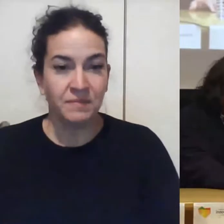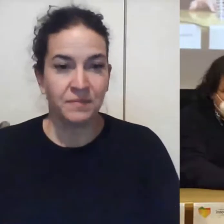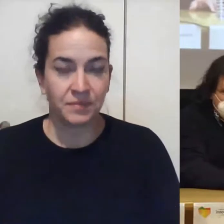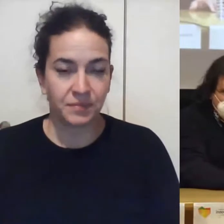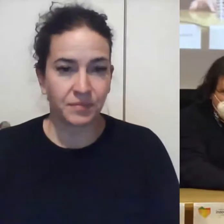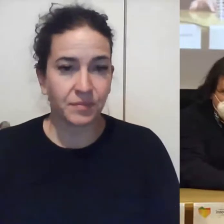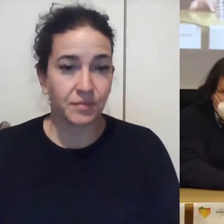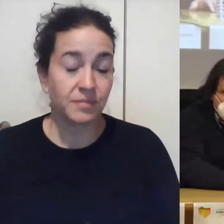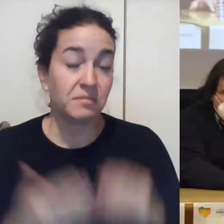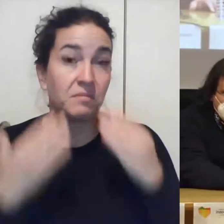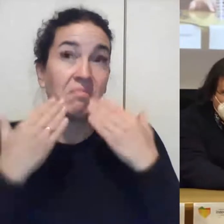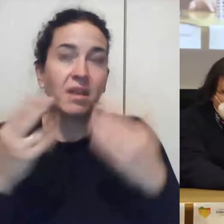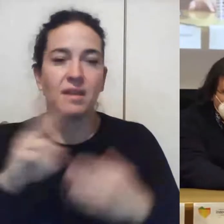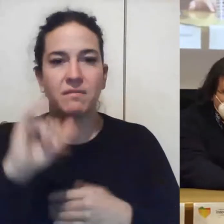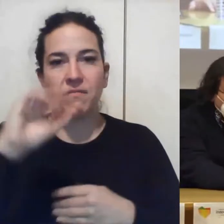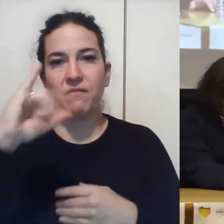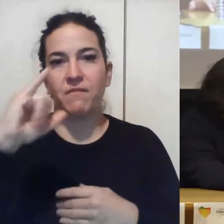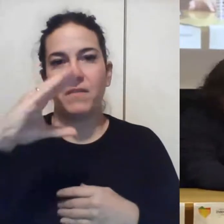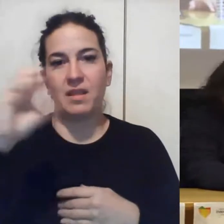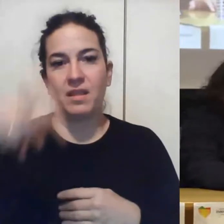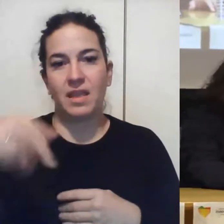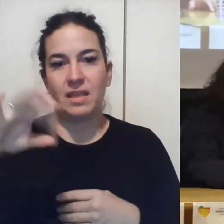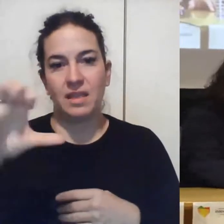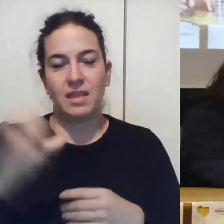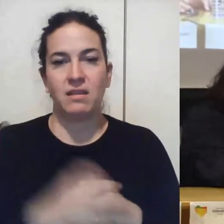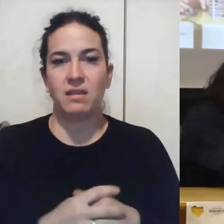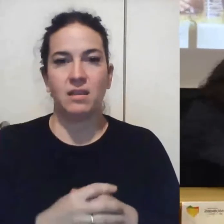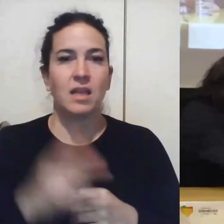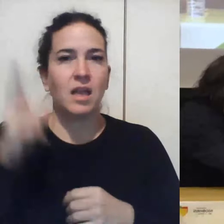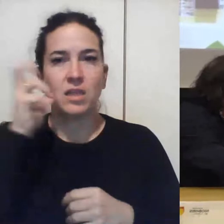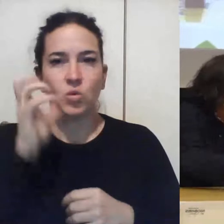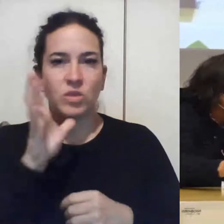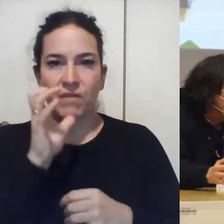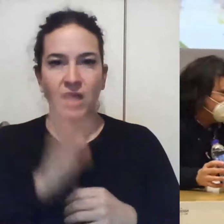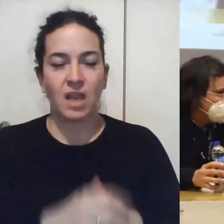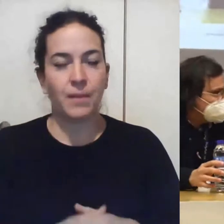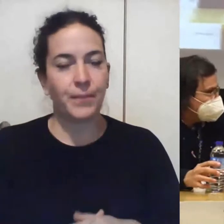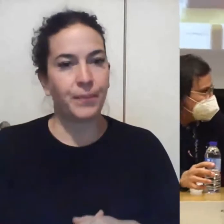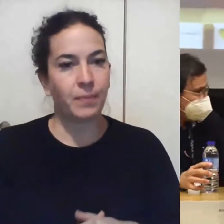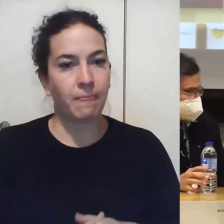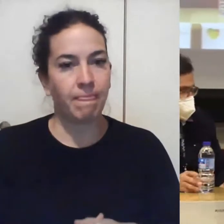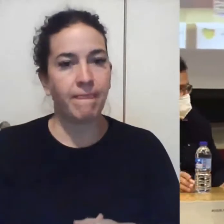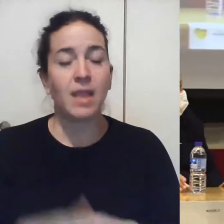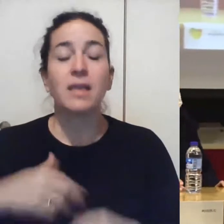Bueno, gracias, Vicente. Y finalmente, quería preguntar a Cristina, que se acaba de